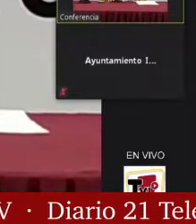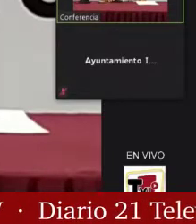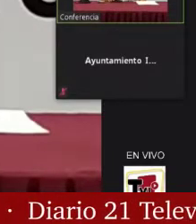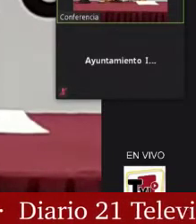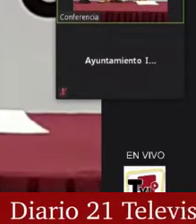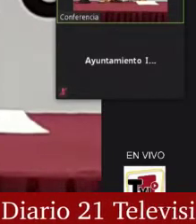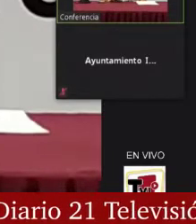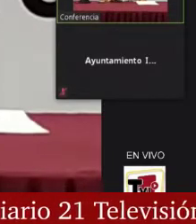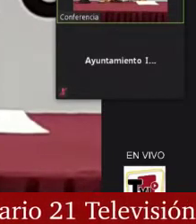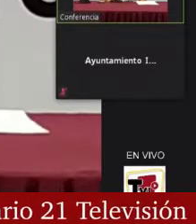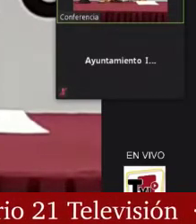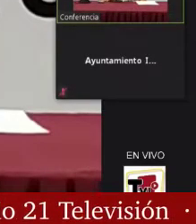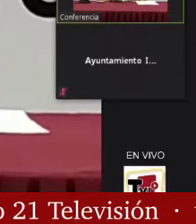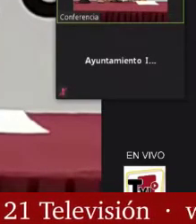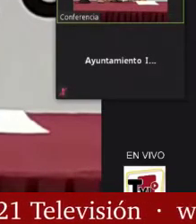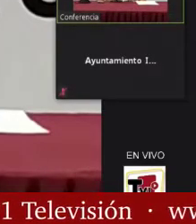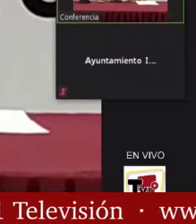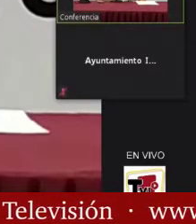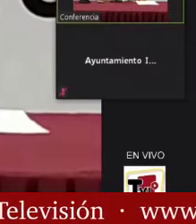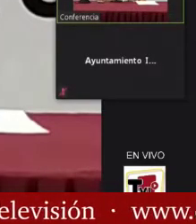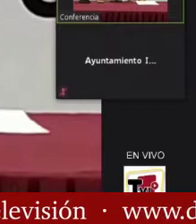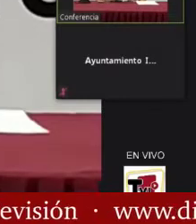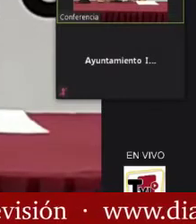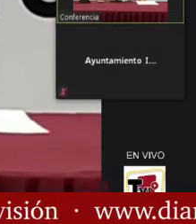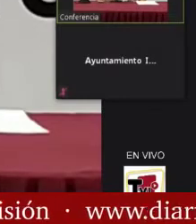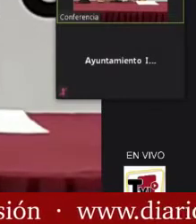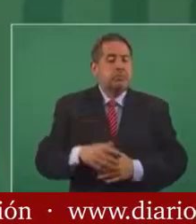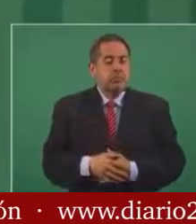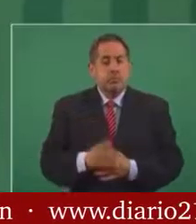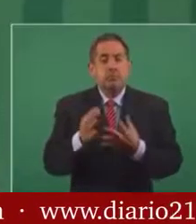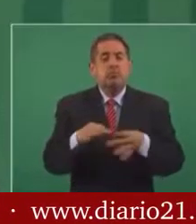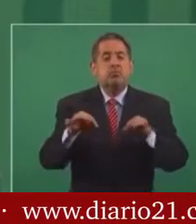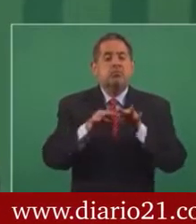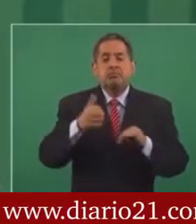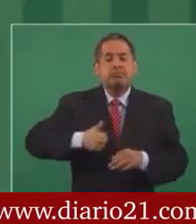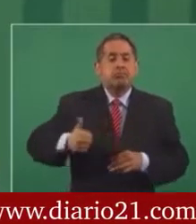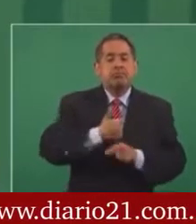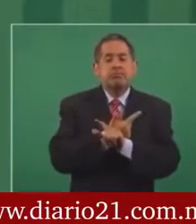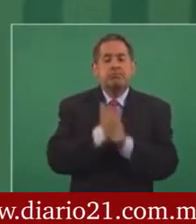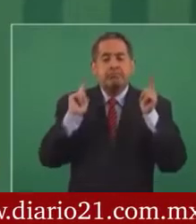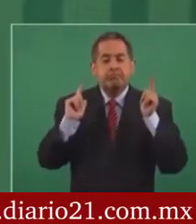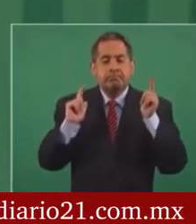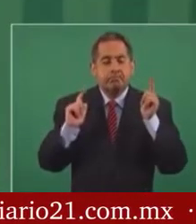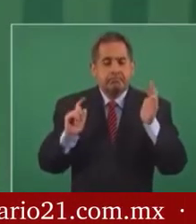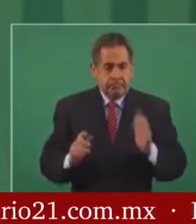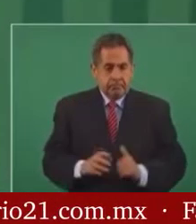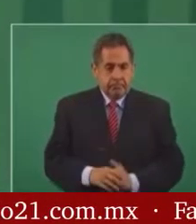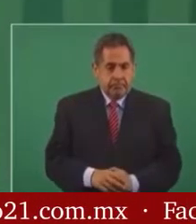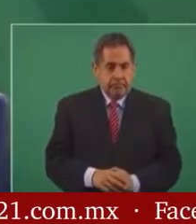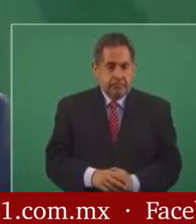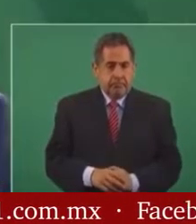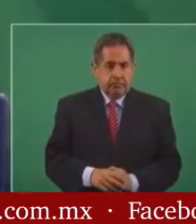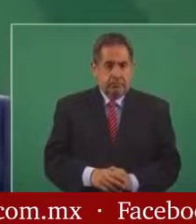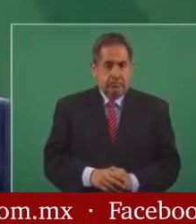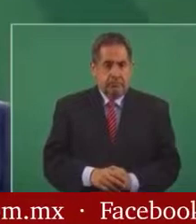virus en lo que va del 2021 en esta ciudad una de la bandera pese a que ya enfermó según el de